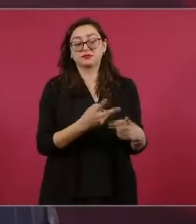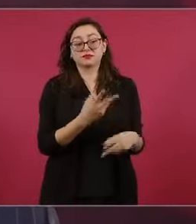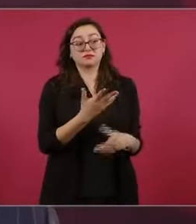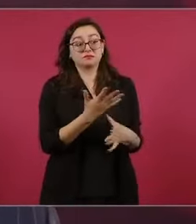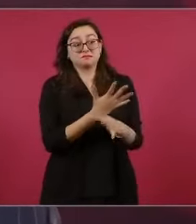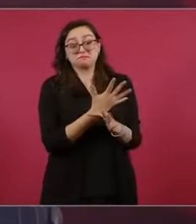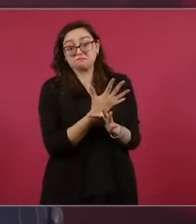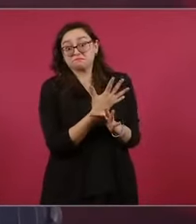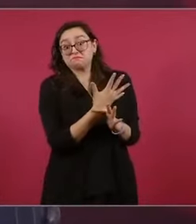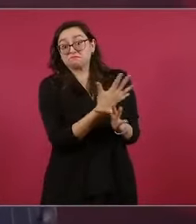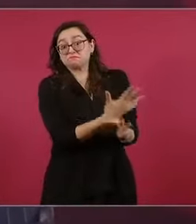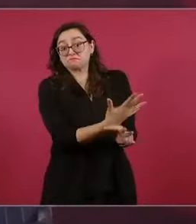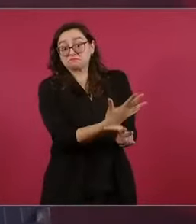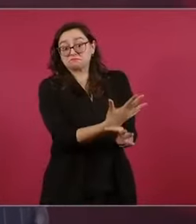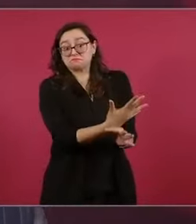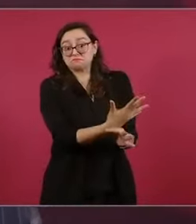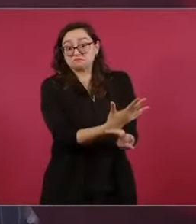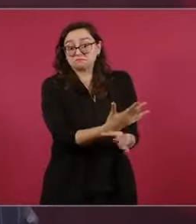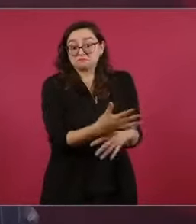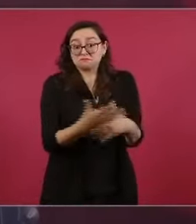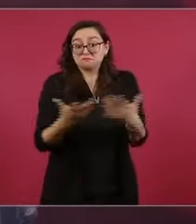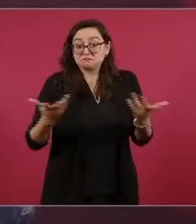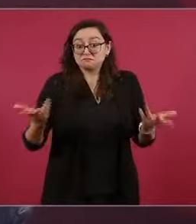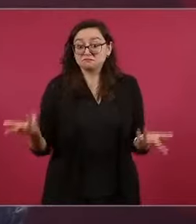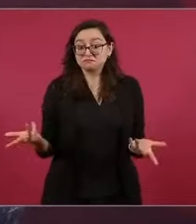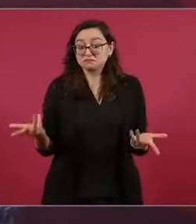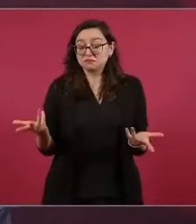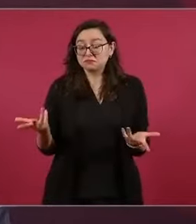dicen que no hay equidad.